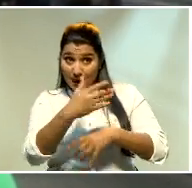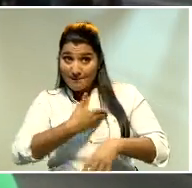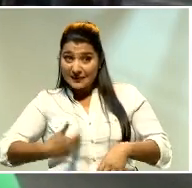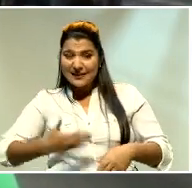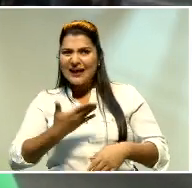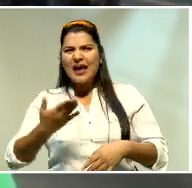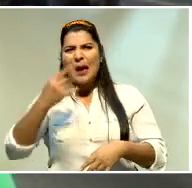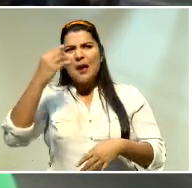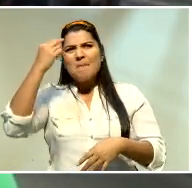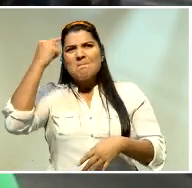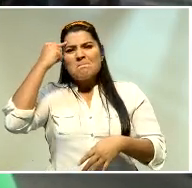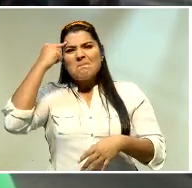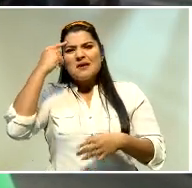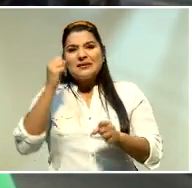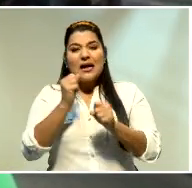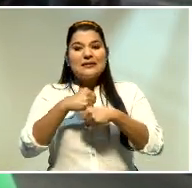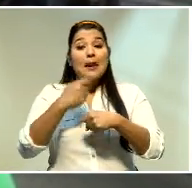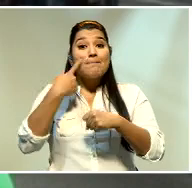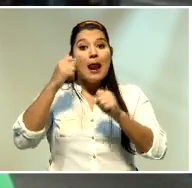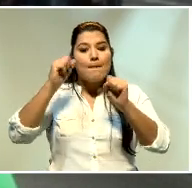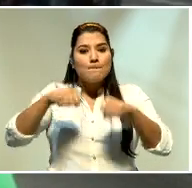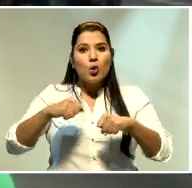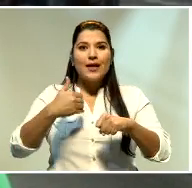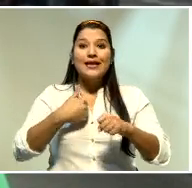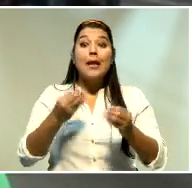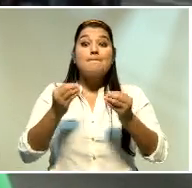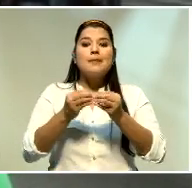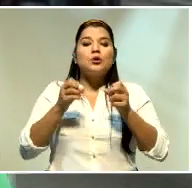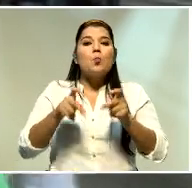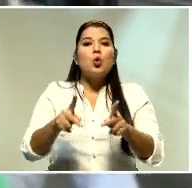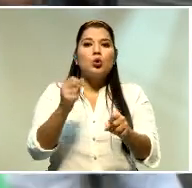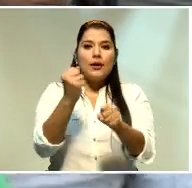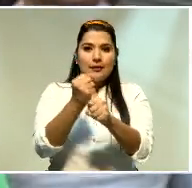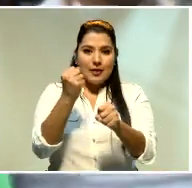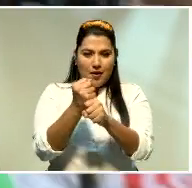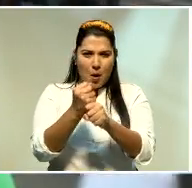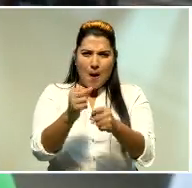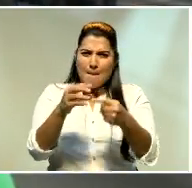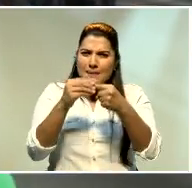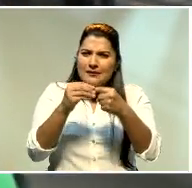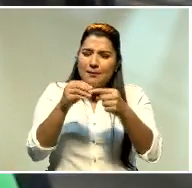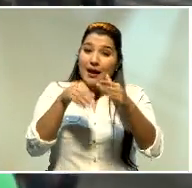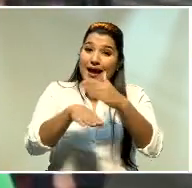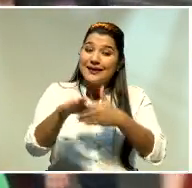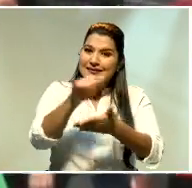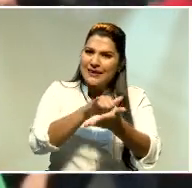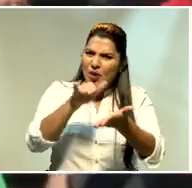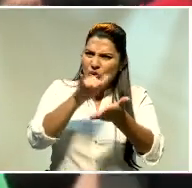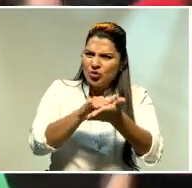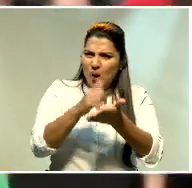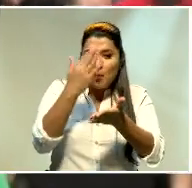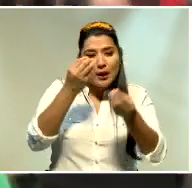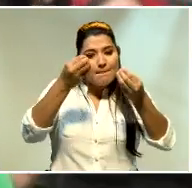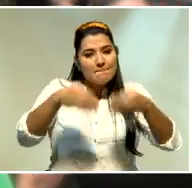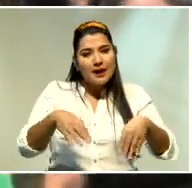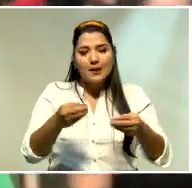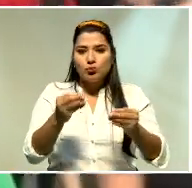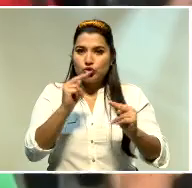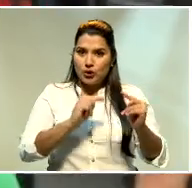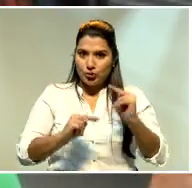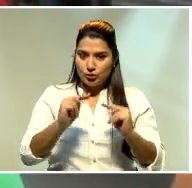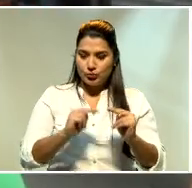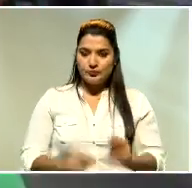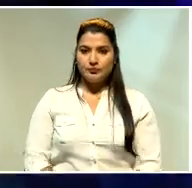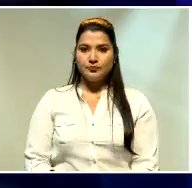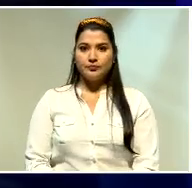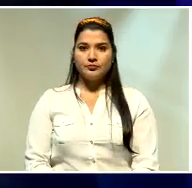piensa hacer él para aumentar las opciones de empleo, especialmente en el área de San José, que se han perdido tantos negocios.